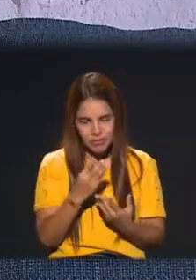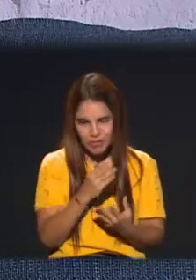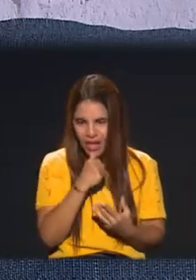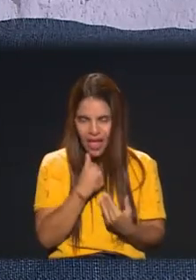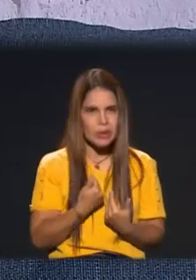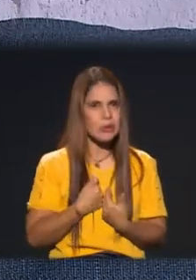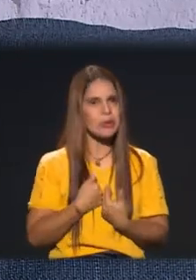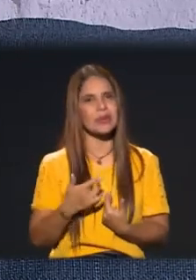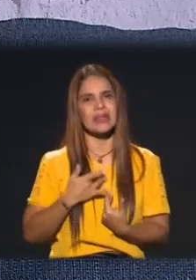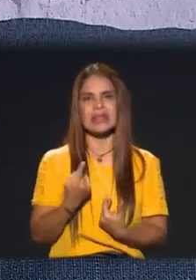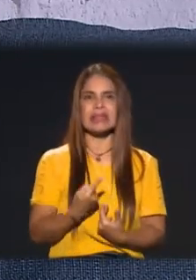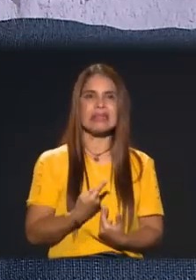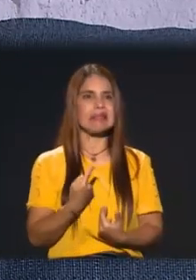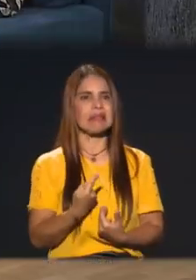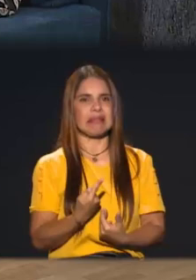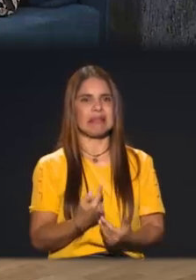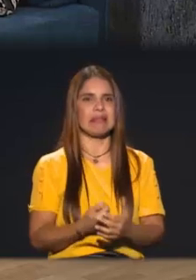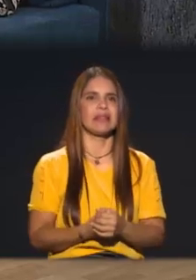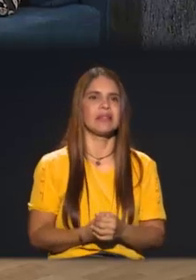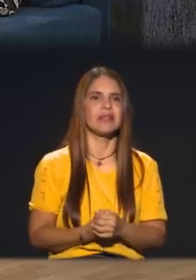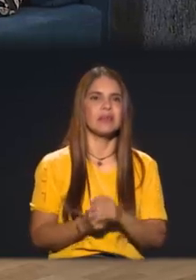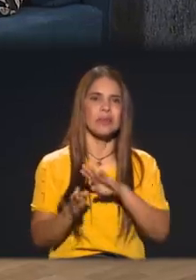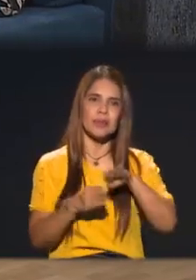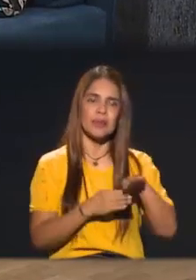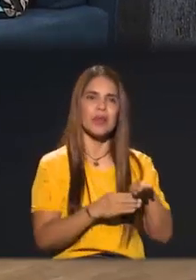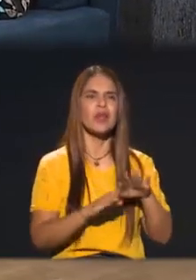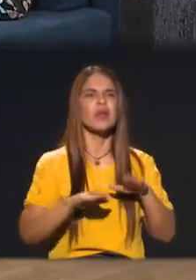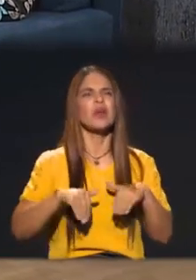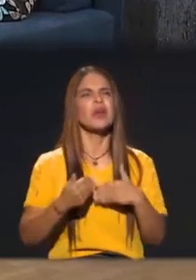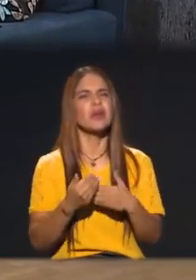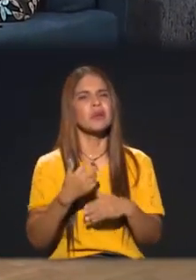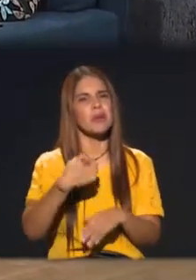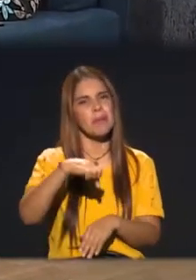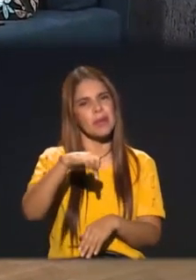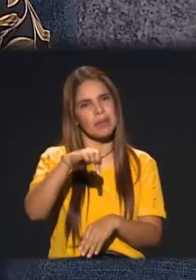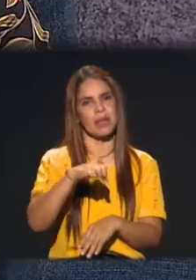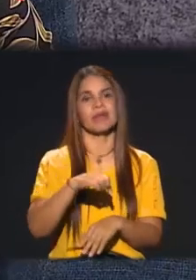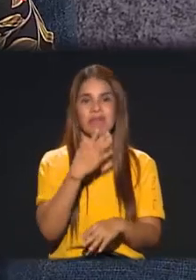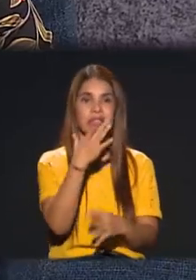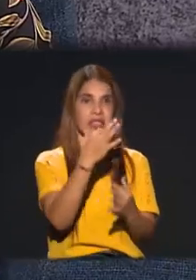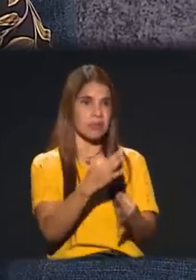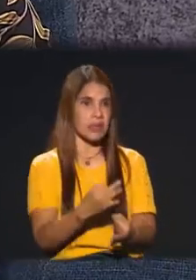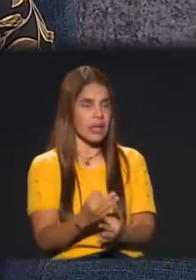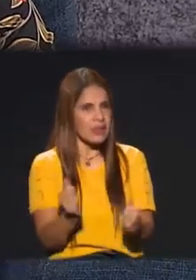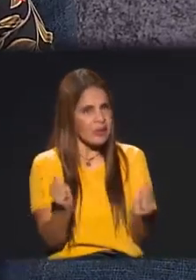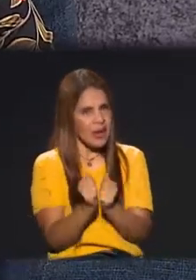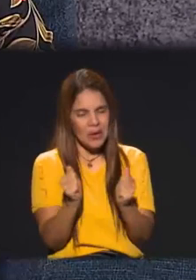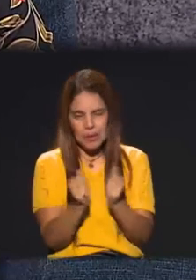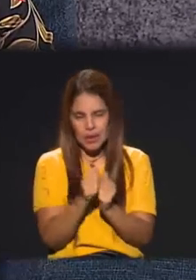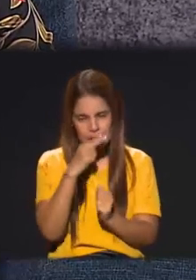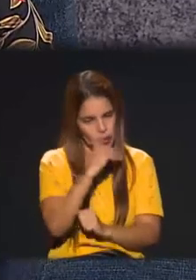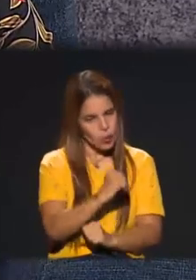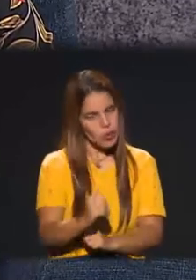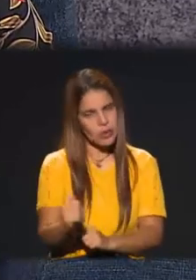niños. Bueno, sí, profesora Elizabeth, y en el caso de primaria. Bueno, como dice Cristina, es verdad, estar con los niños hace